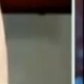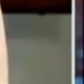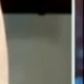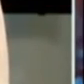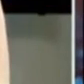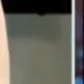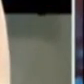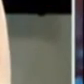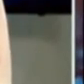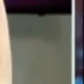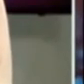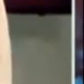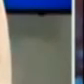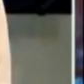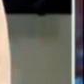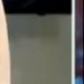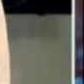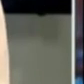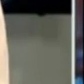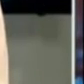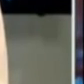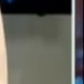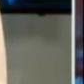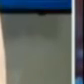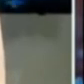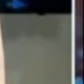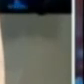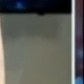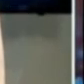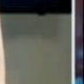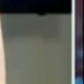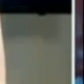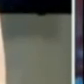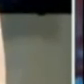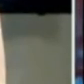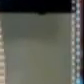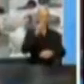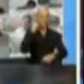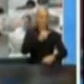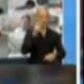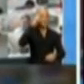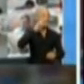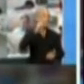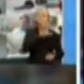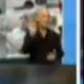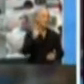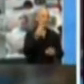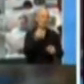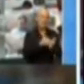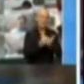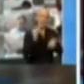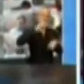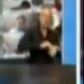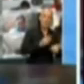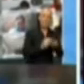del cannabis medicinal. Hoy, lamentablemente, esa ley queda un poco corta. Hay muchos pacientes que requieren medicación,